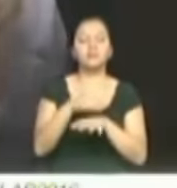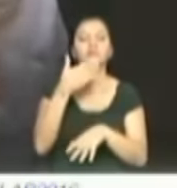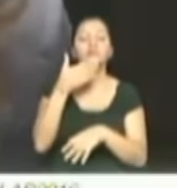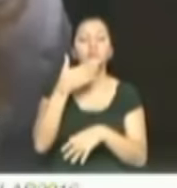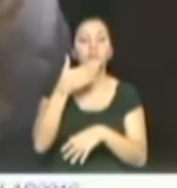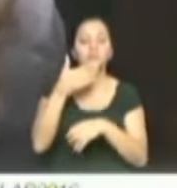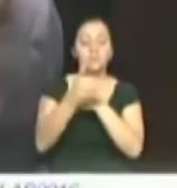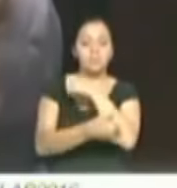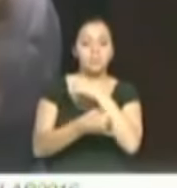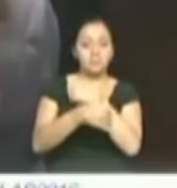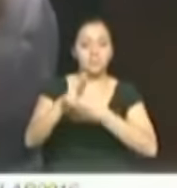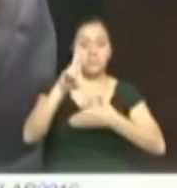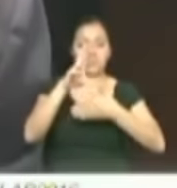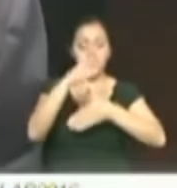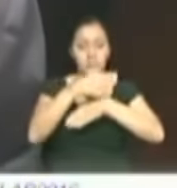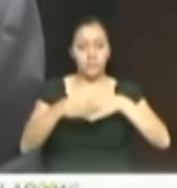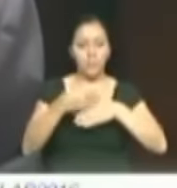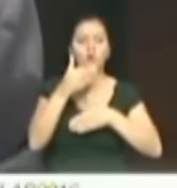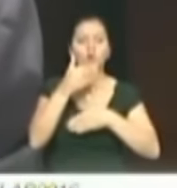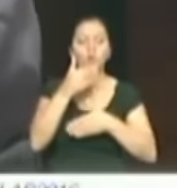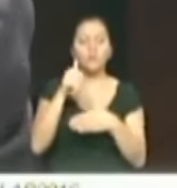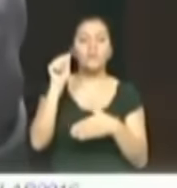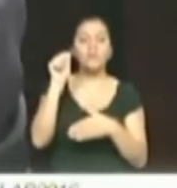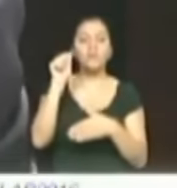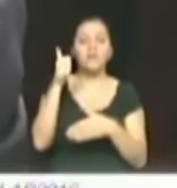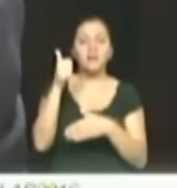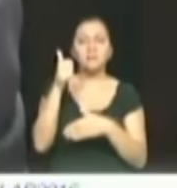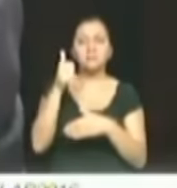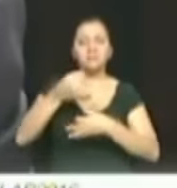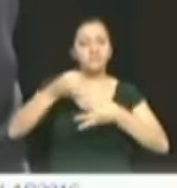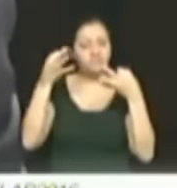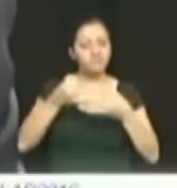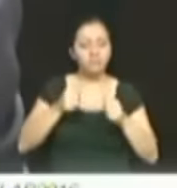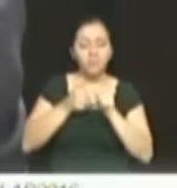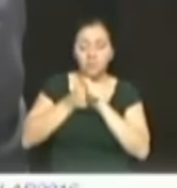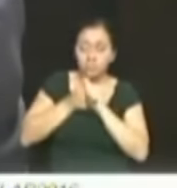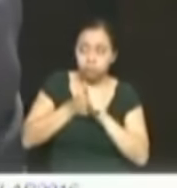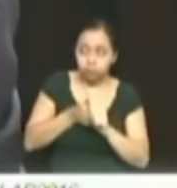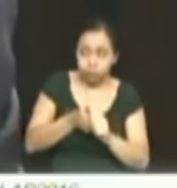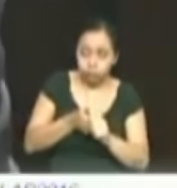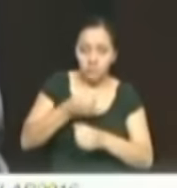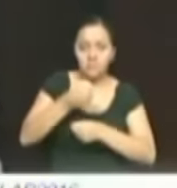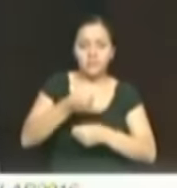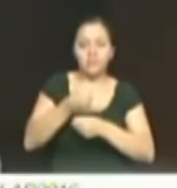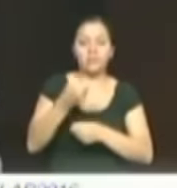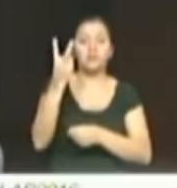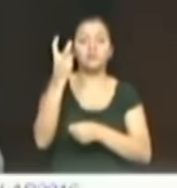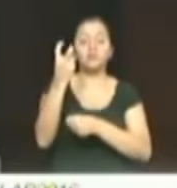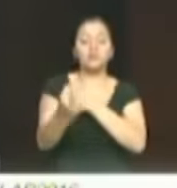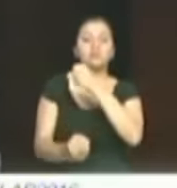Patria Grande durante estos ricos e intensos 12 años, yo